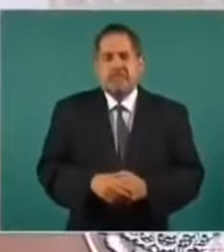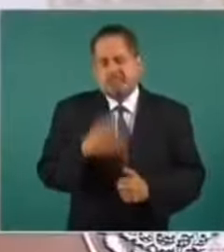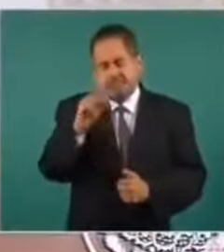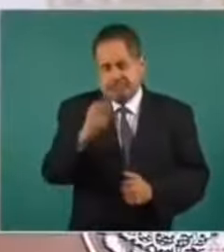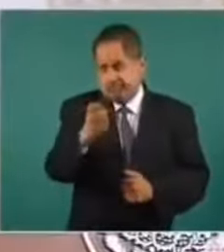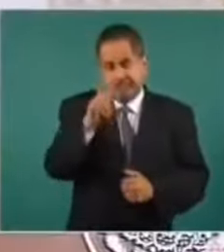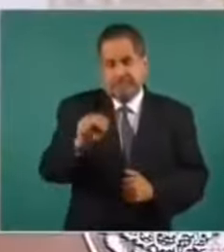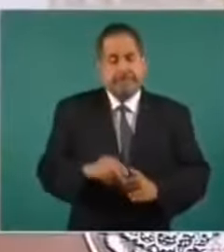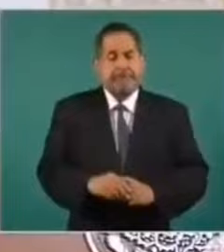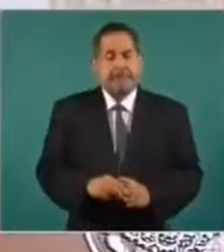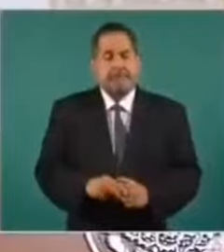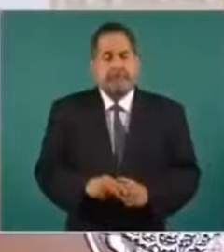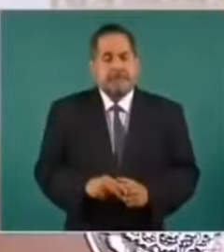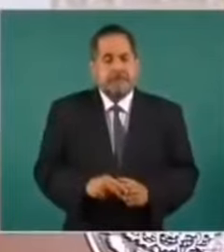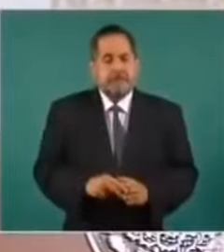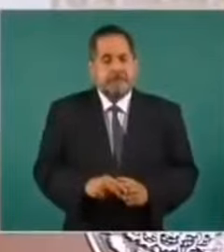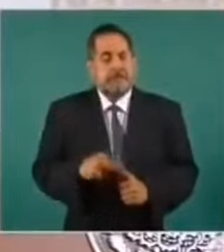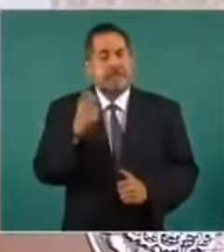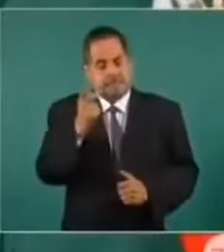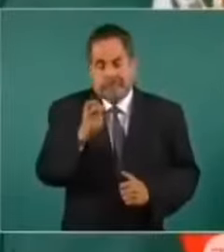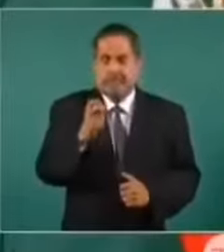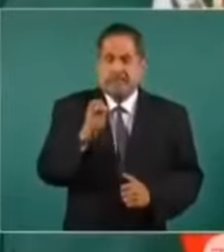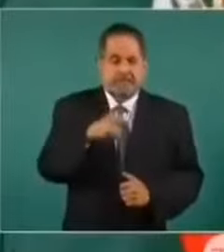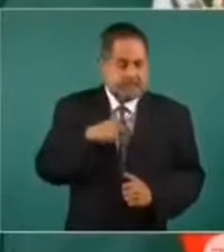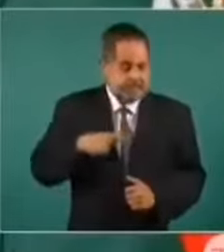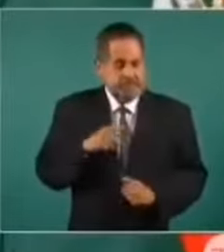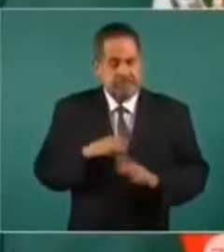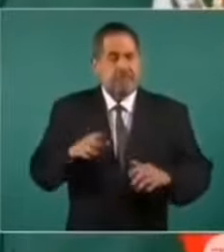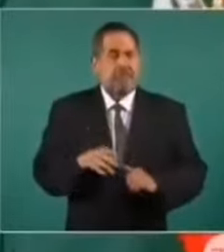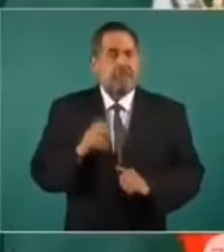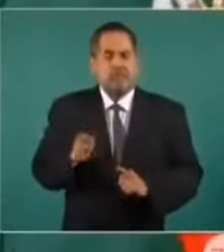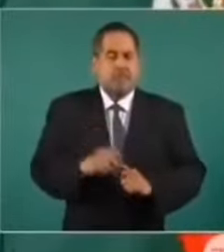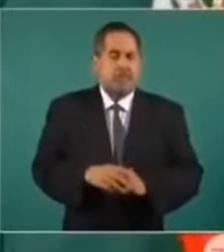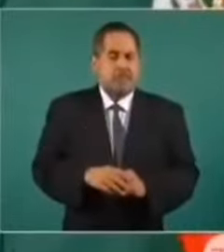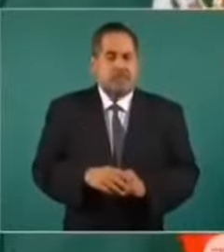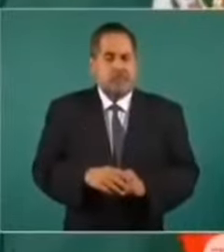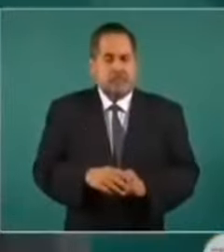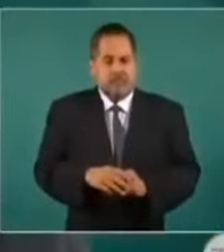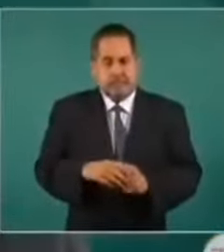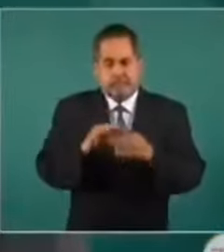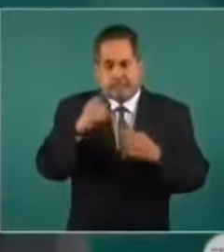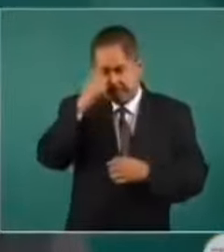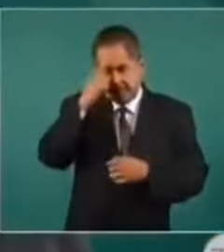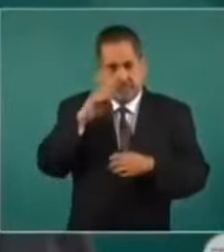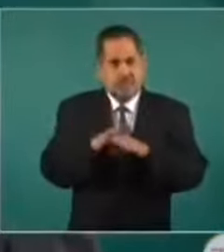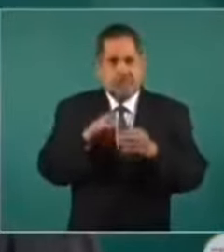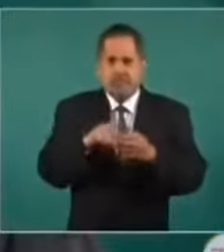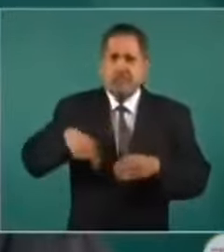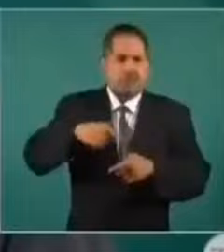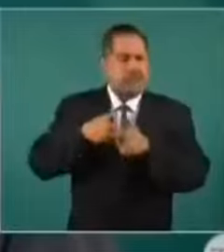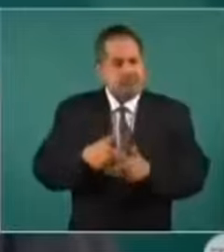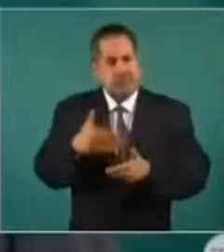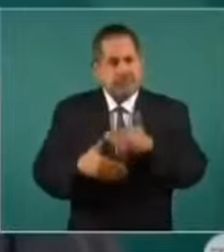No, eso es lo que queremos enfrentar, o mejor dicho, seguir